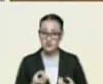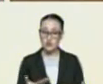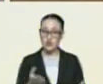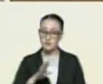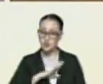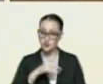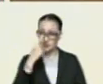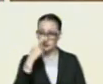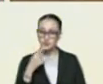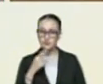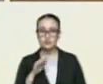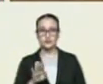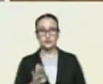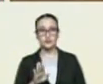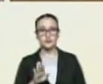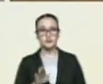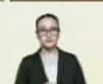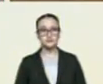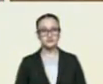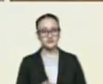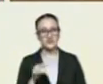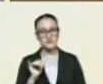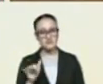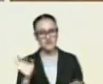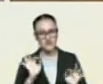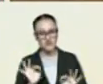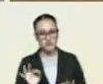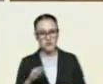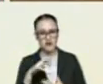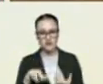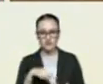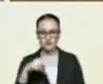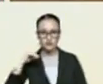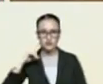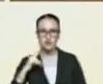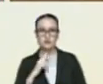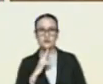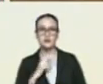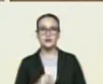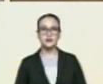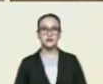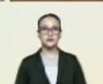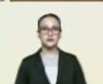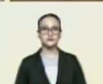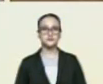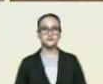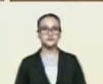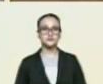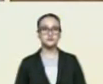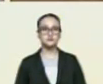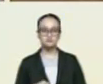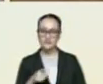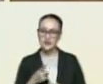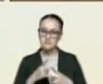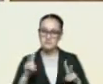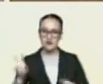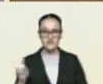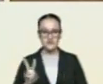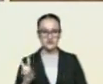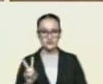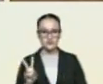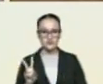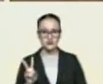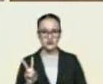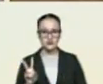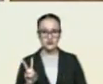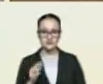perfil, pero fue en torno al mismo modelo de la Revolución Bolivariana. Así que está garantizado la paz de Venezuela y está